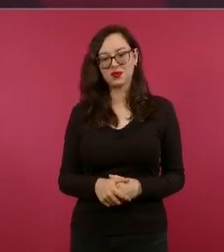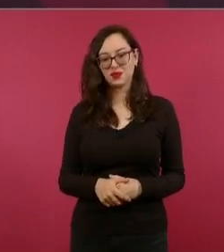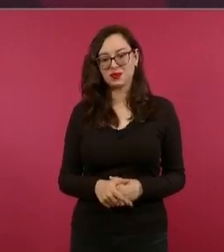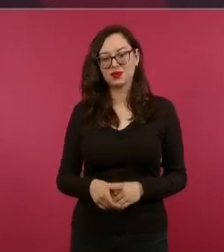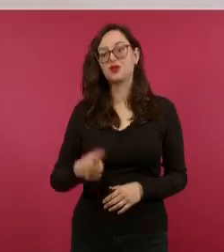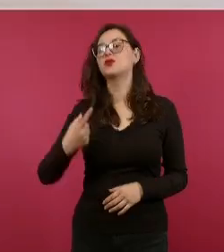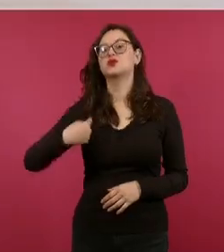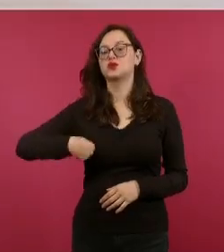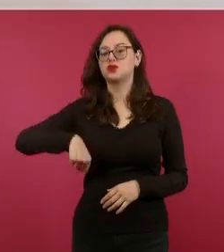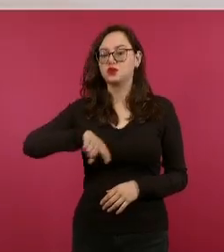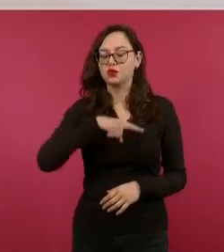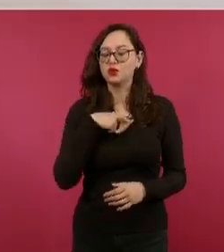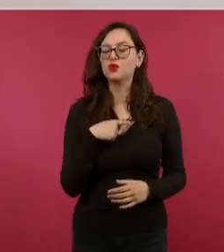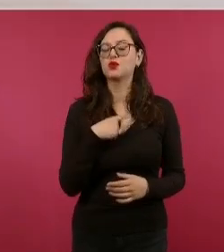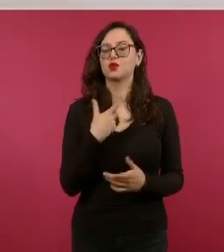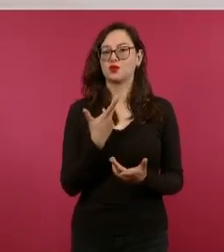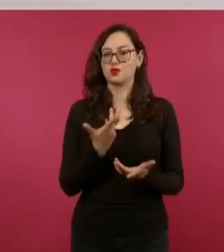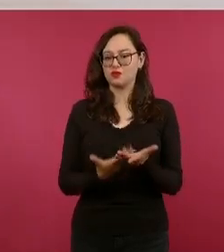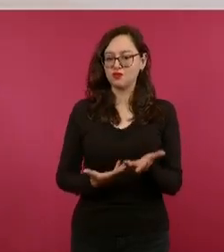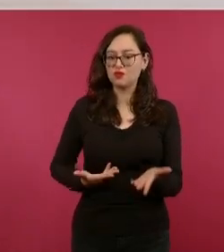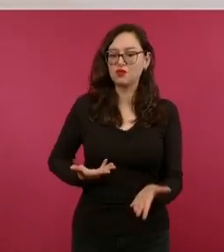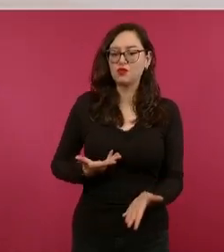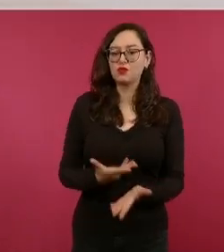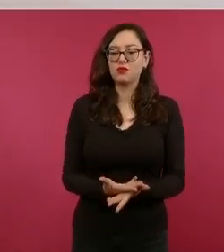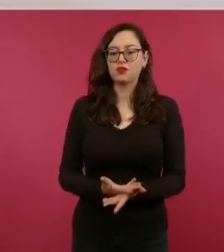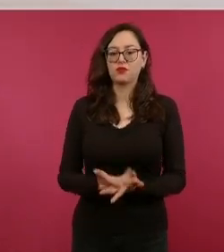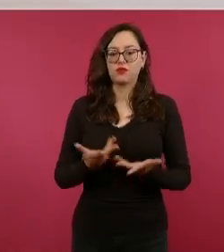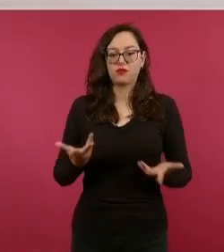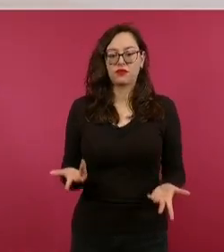la relación, no quería el tratado.